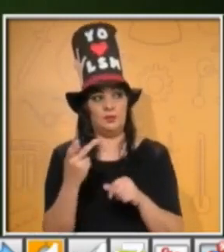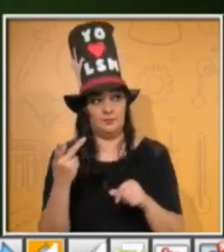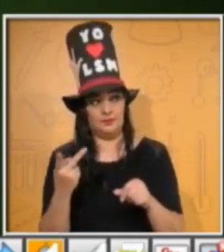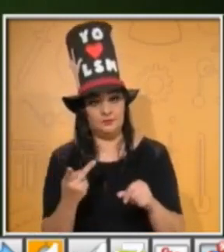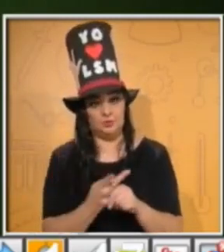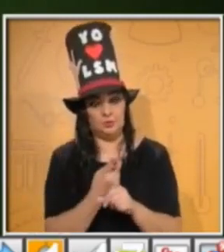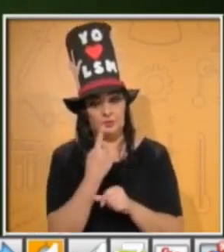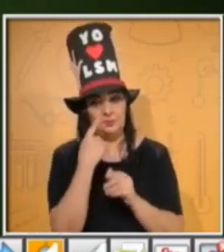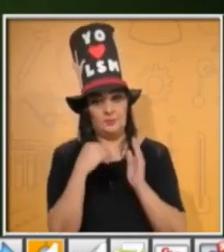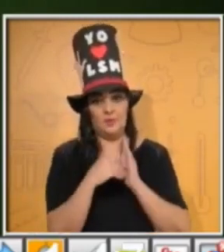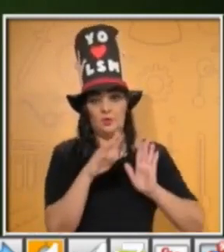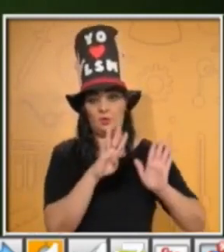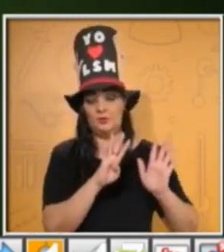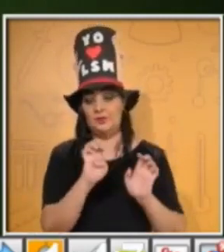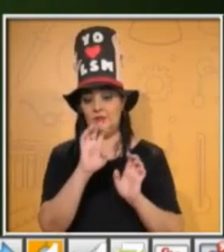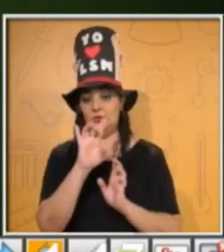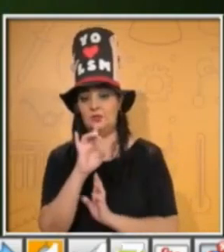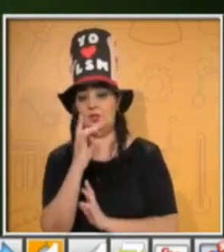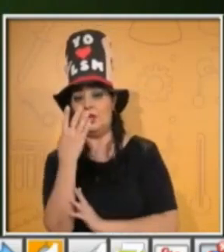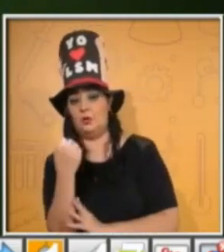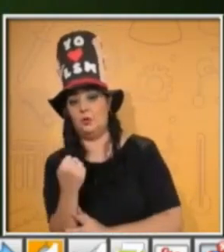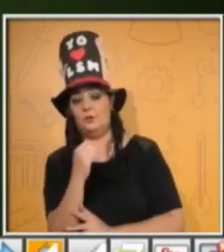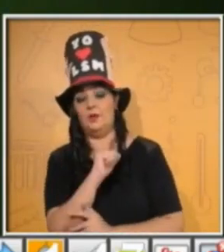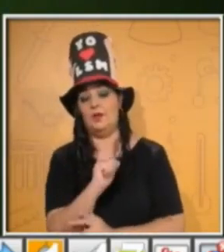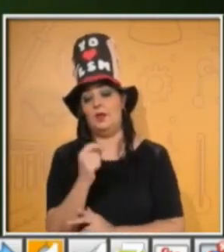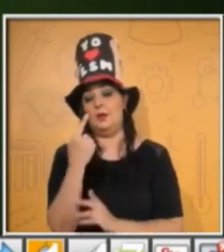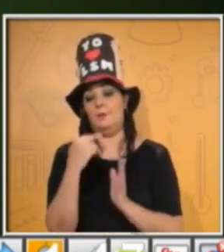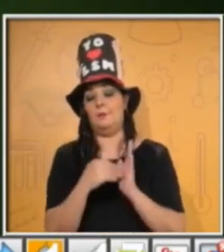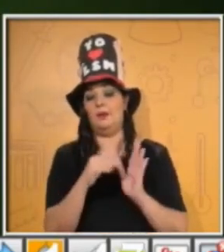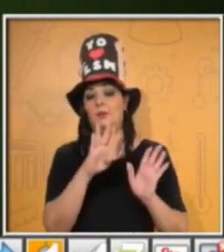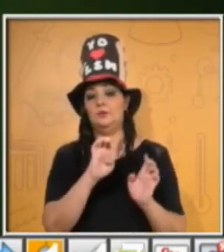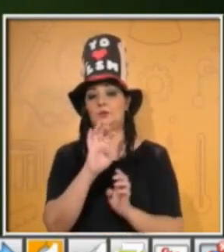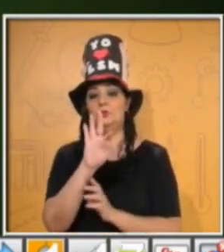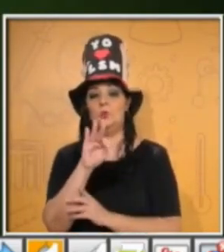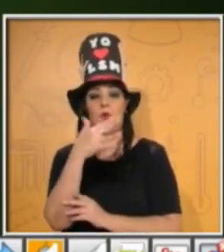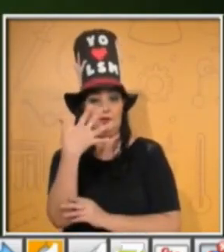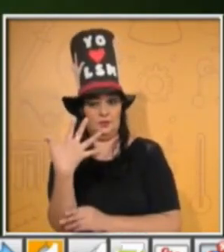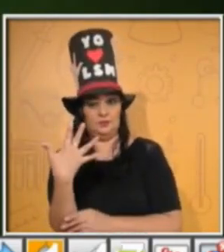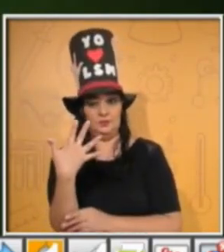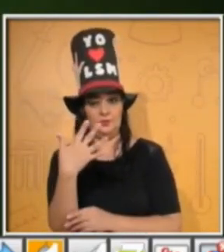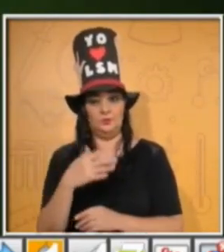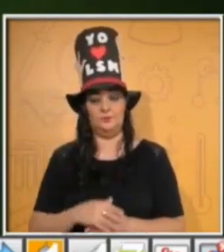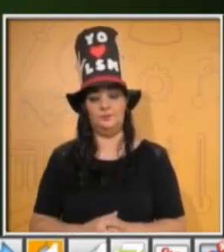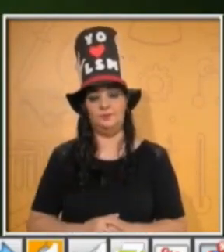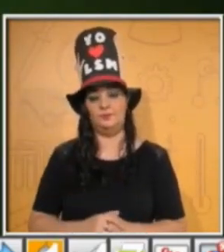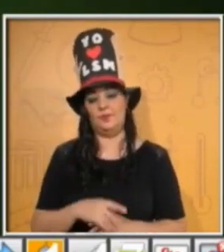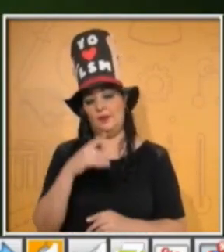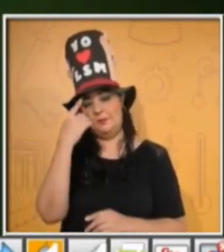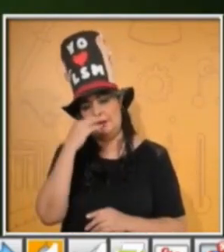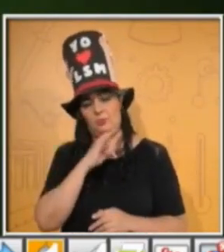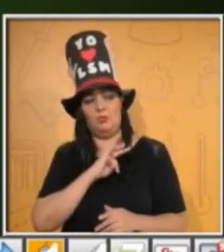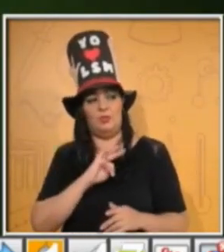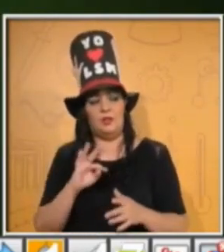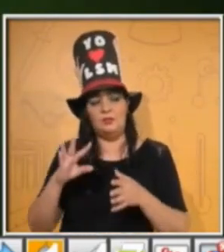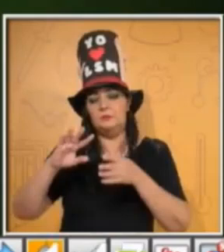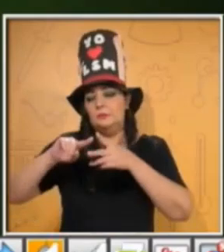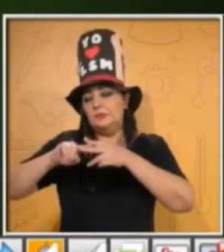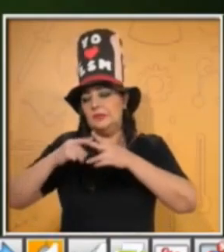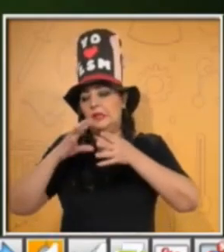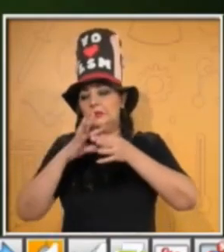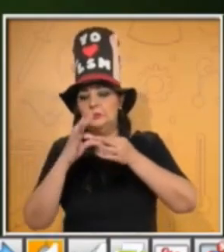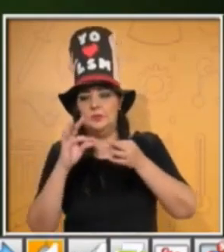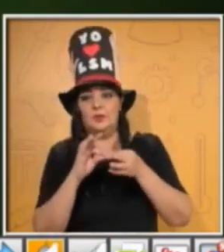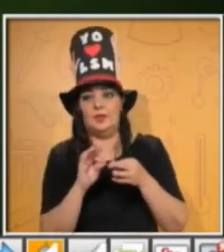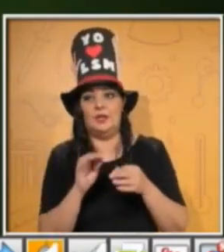de 1939 a 1945. Para ponernos en contexto, vamos